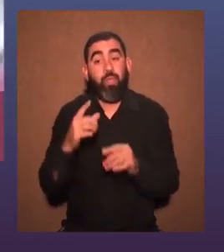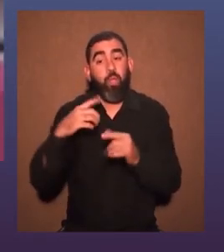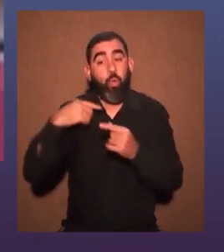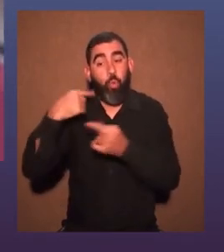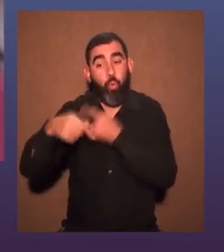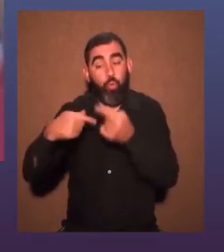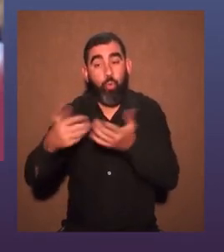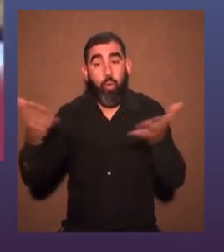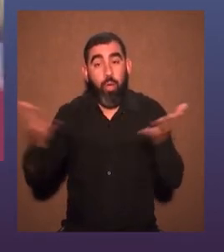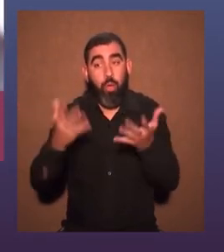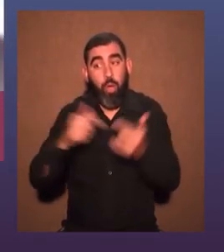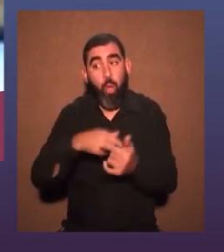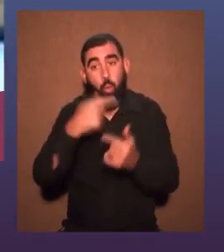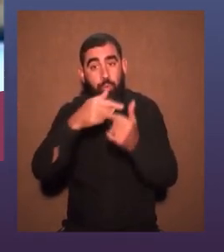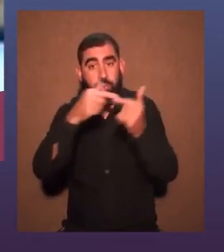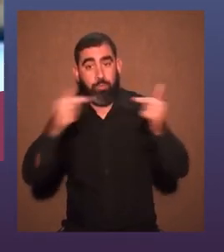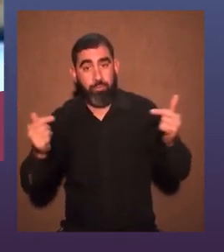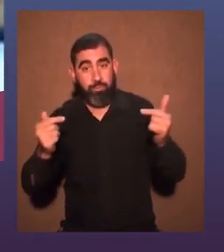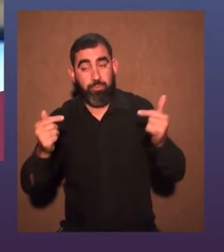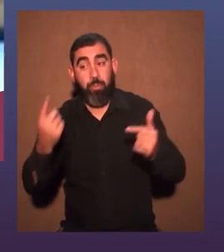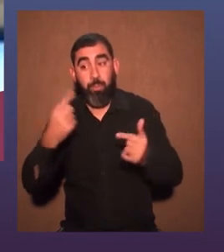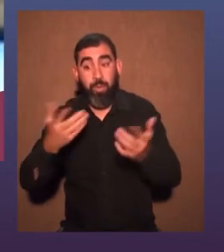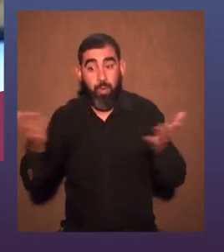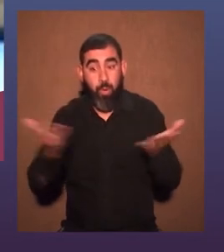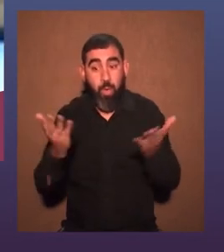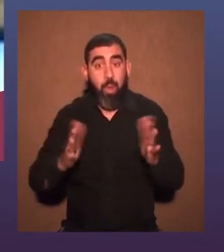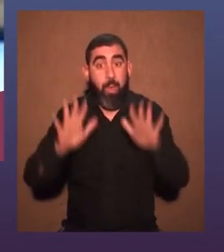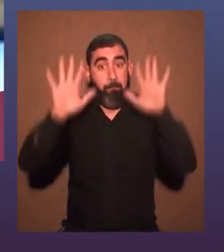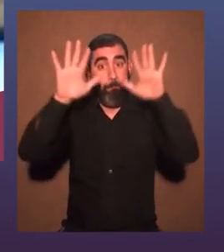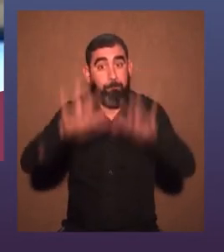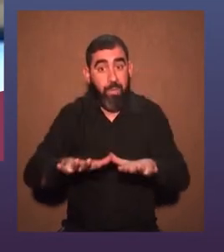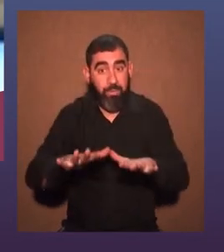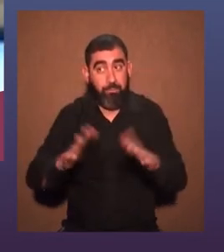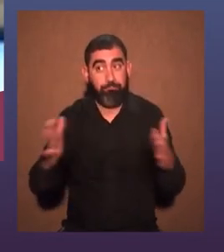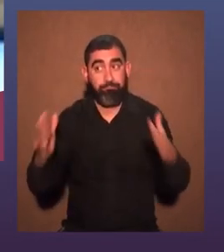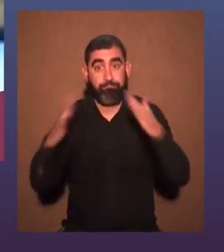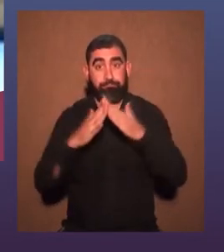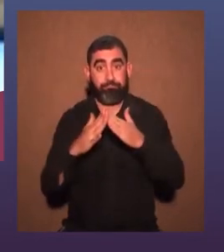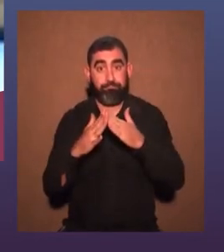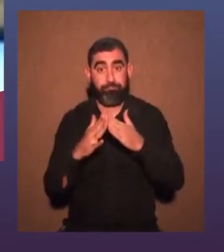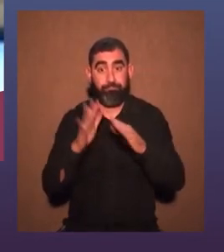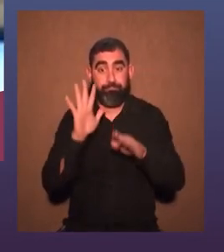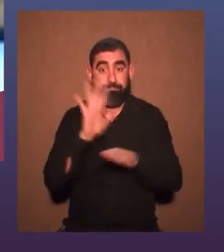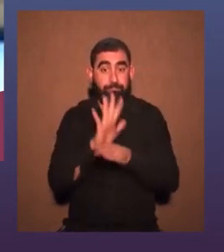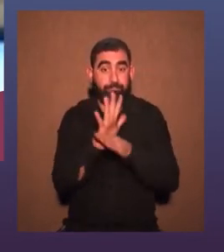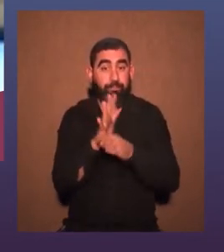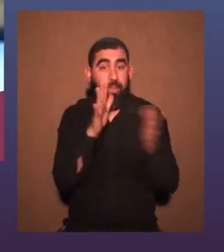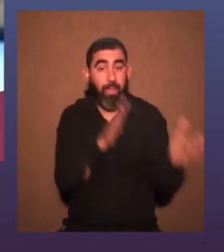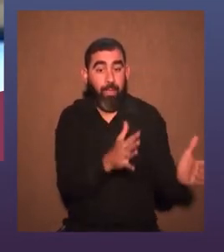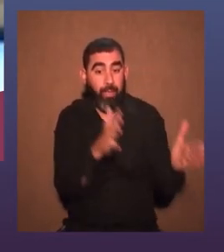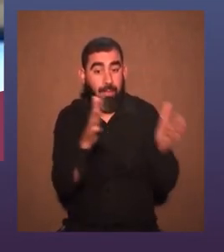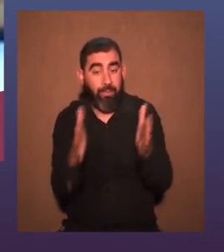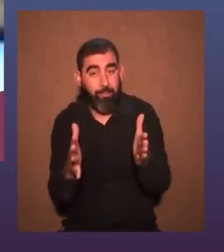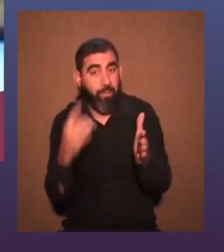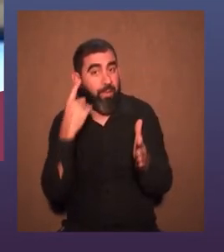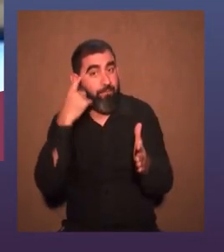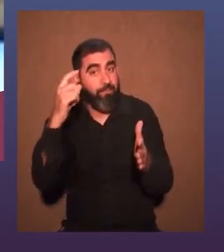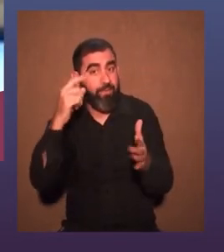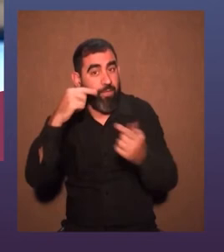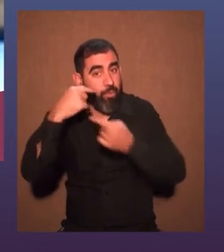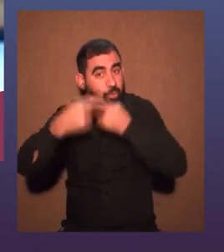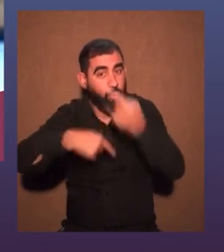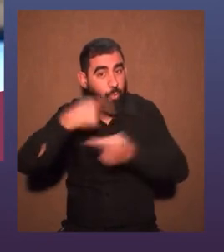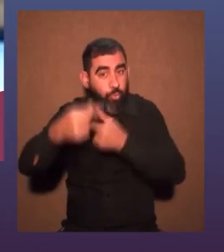sigue el pulido, pero ¿qué pasa con este parate? Es como que nos quedamos en esa fase de creación